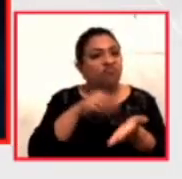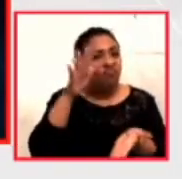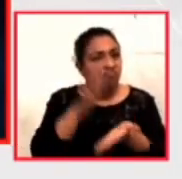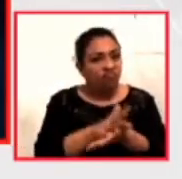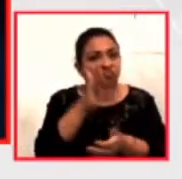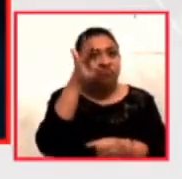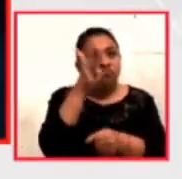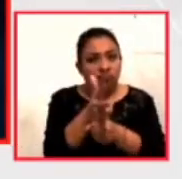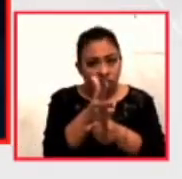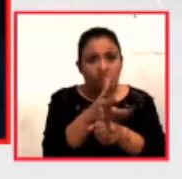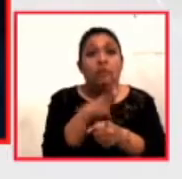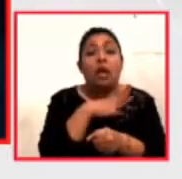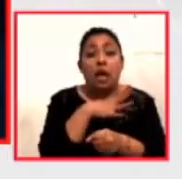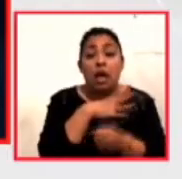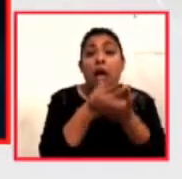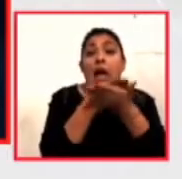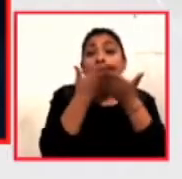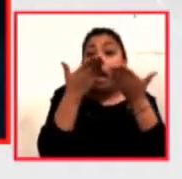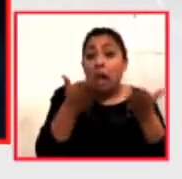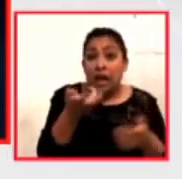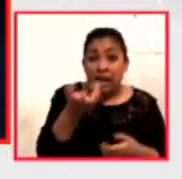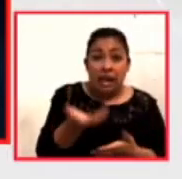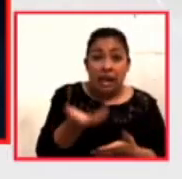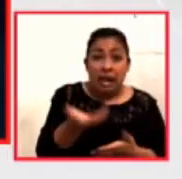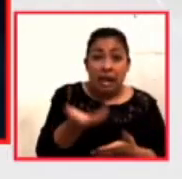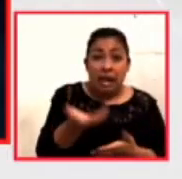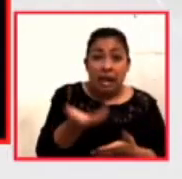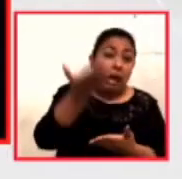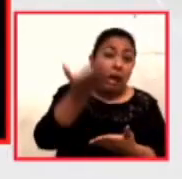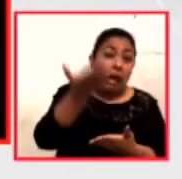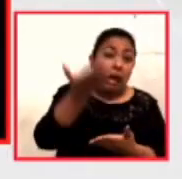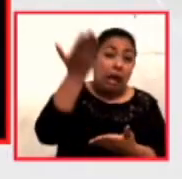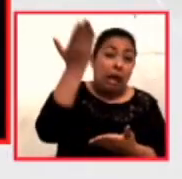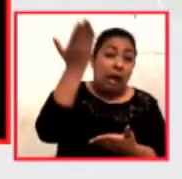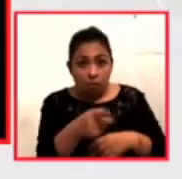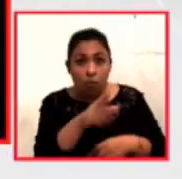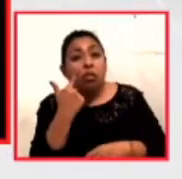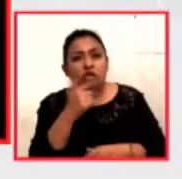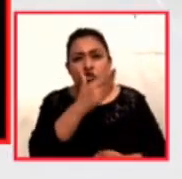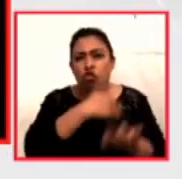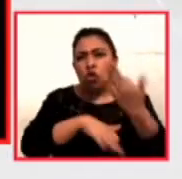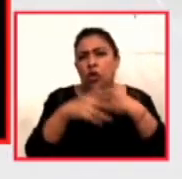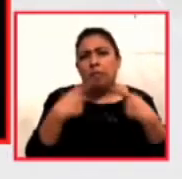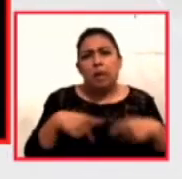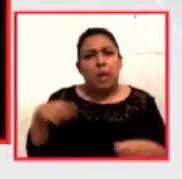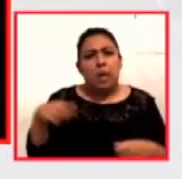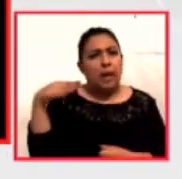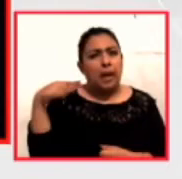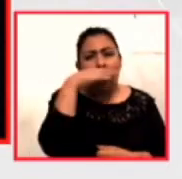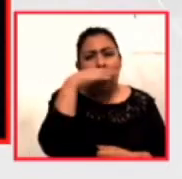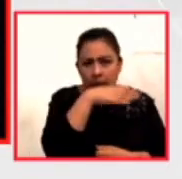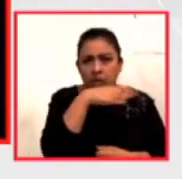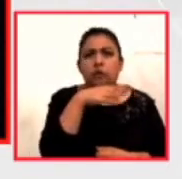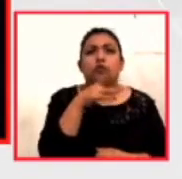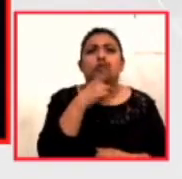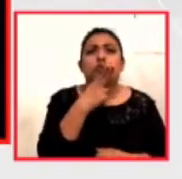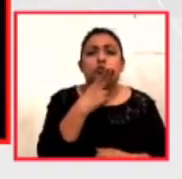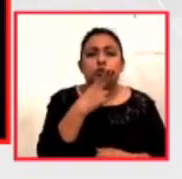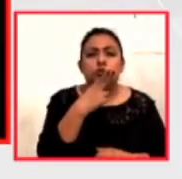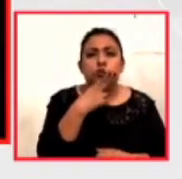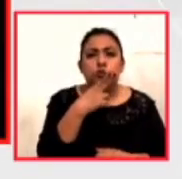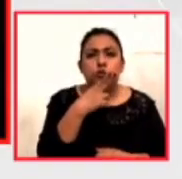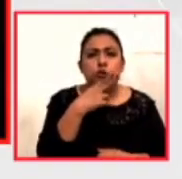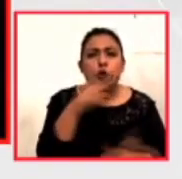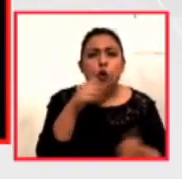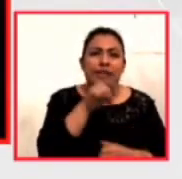video. Ahora, aquella gala inolvidable puede ser vista por todo el público de manera gratuita a través de la plataforma Contigo